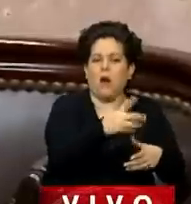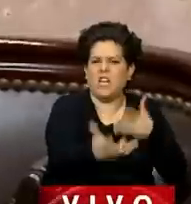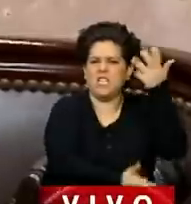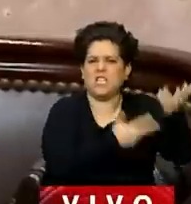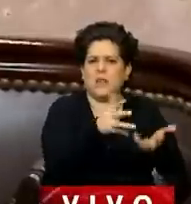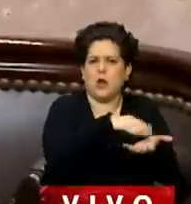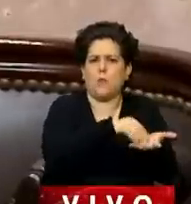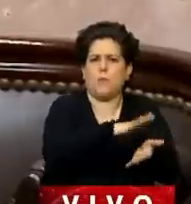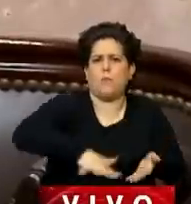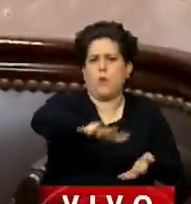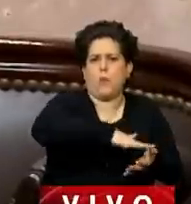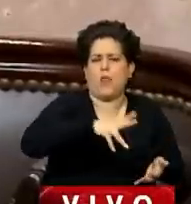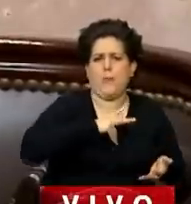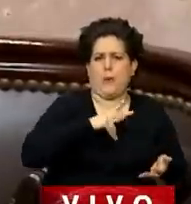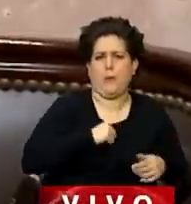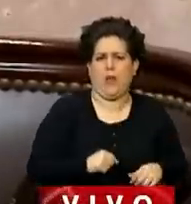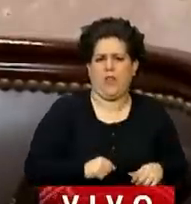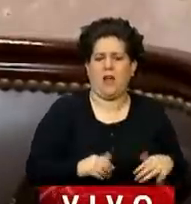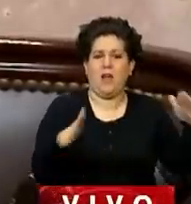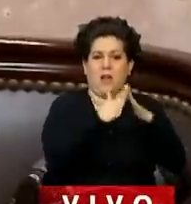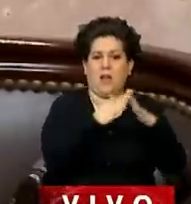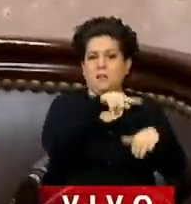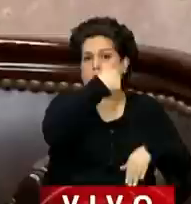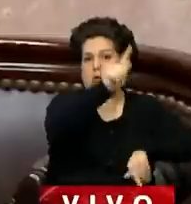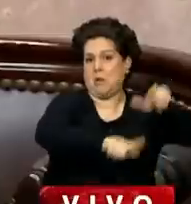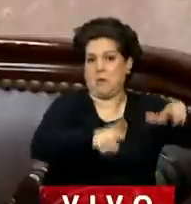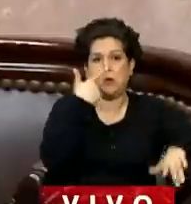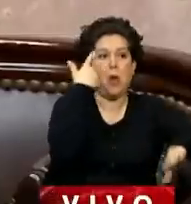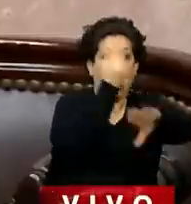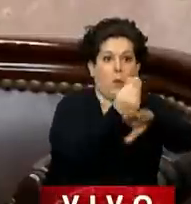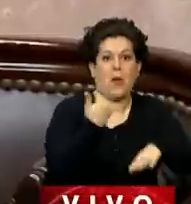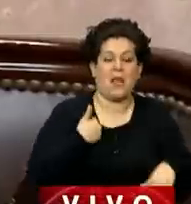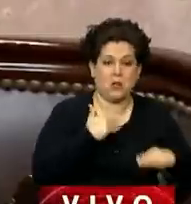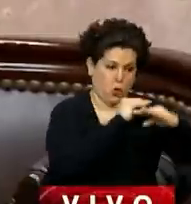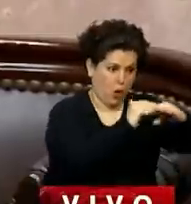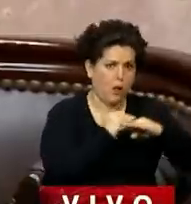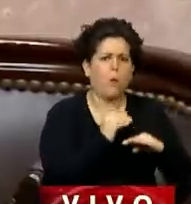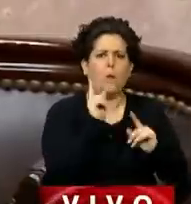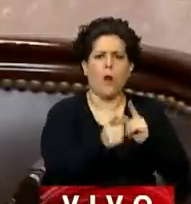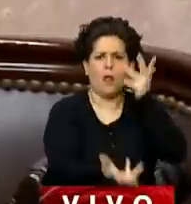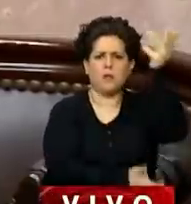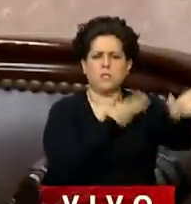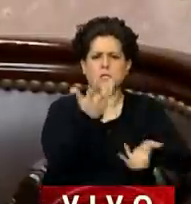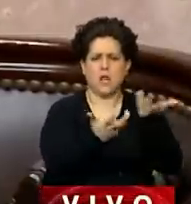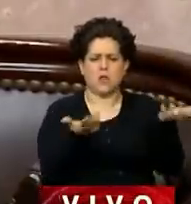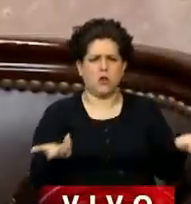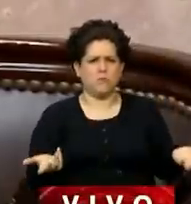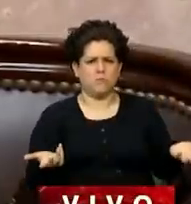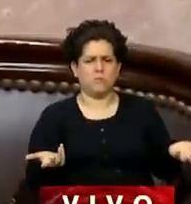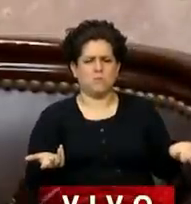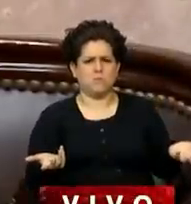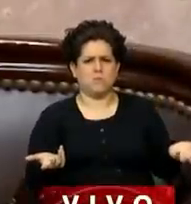propiedad privada incendiaron la casa de otros argentinos a los cuales el estado ha dejado desprotegidos